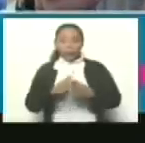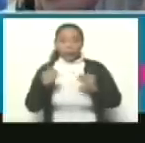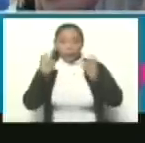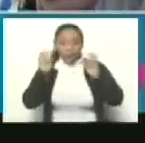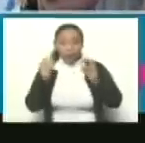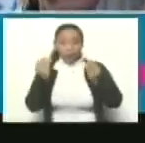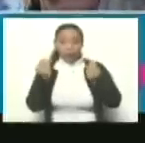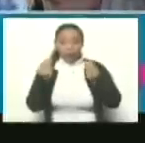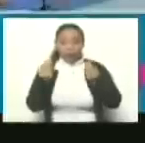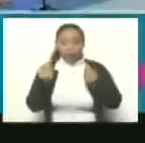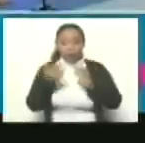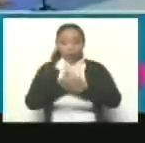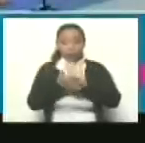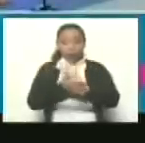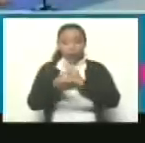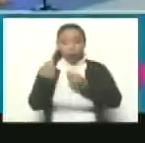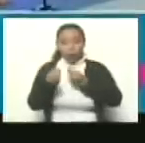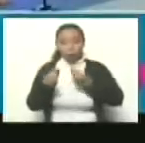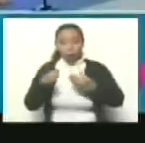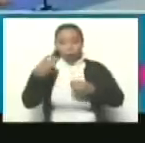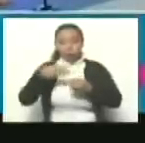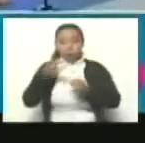que vamos a ir amasando, vamos a ir